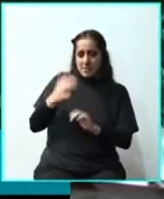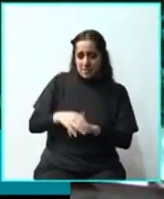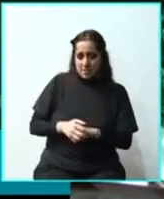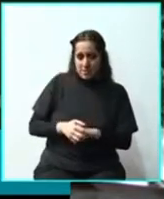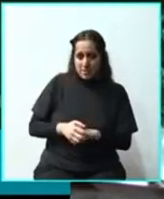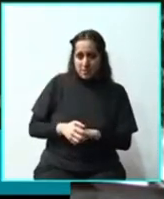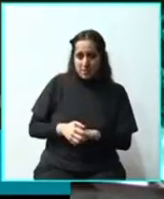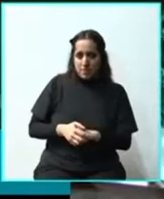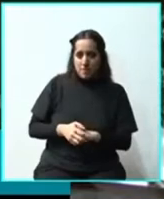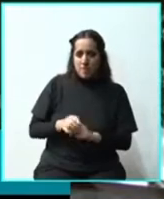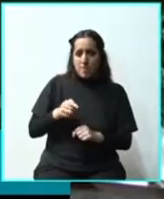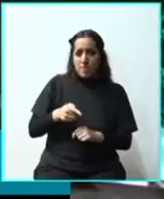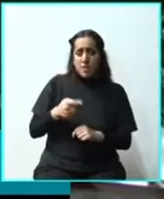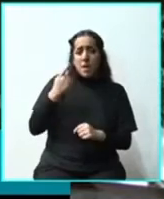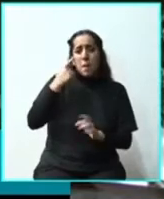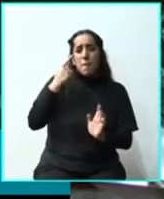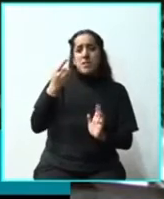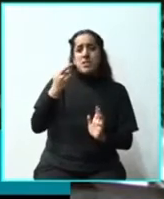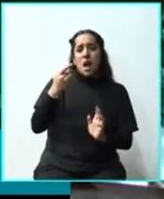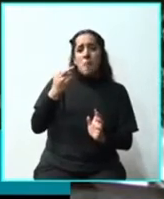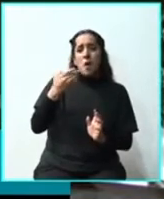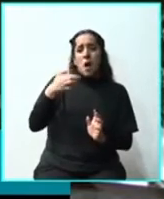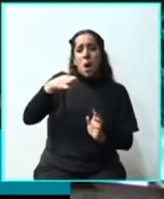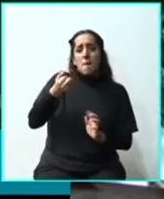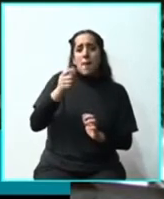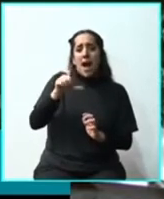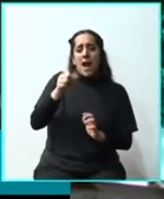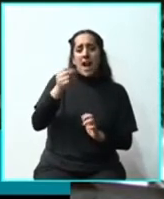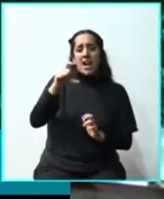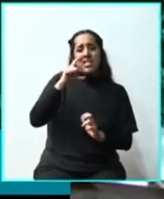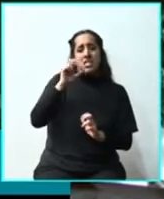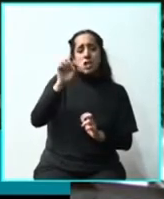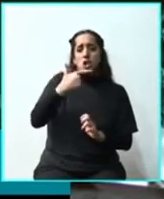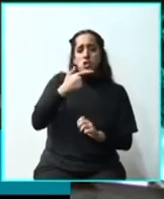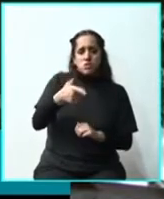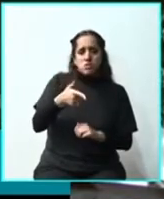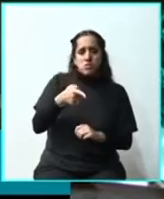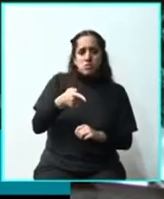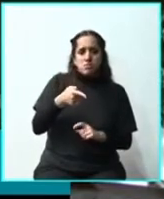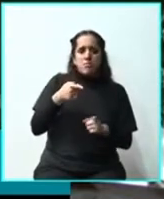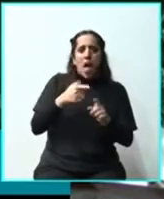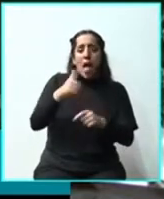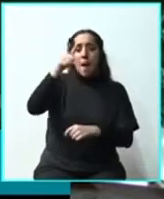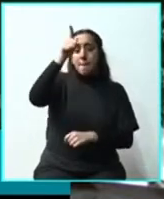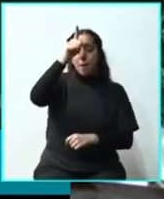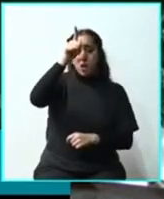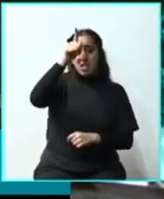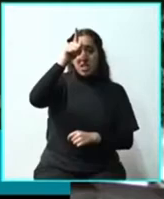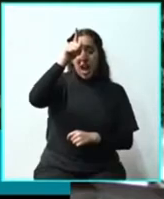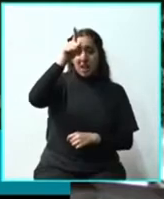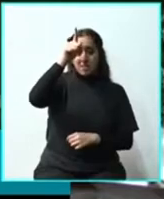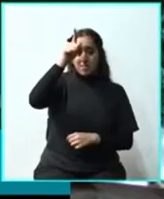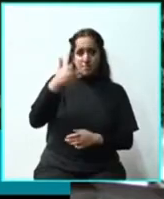más que el Fino Palacios presidió la policía de la ciudad.